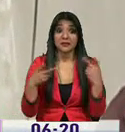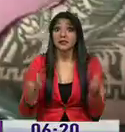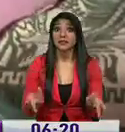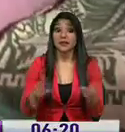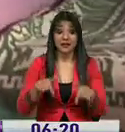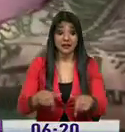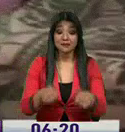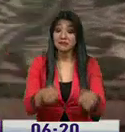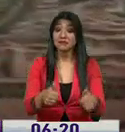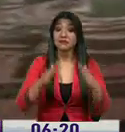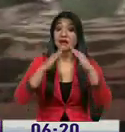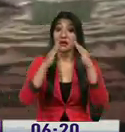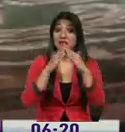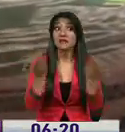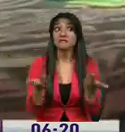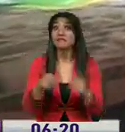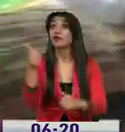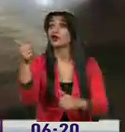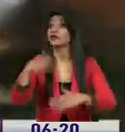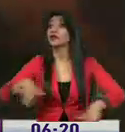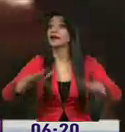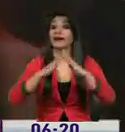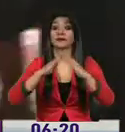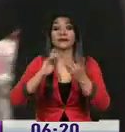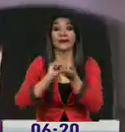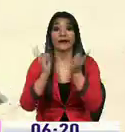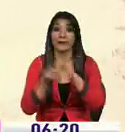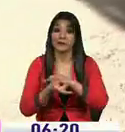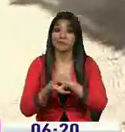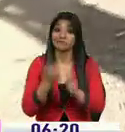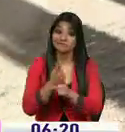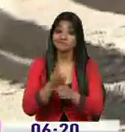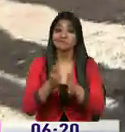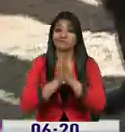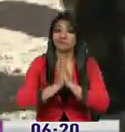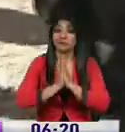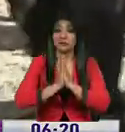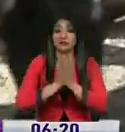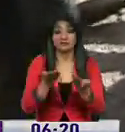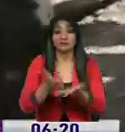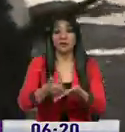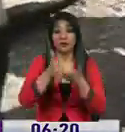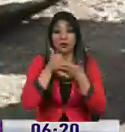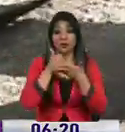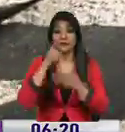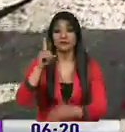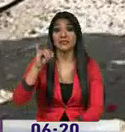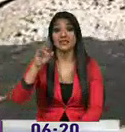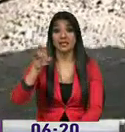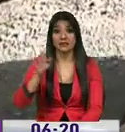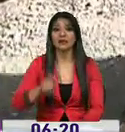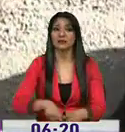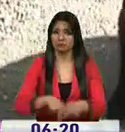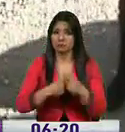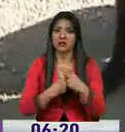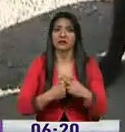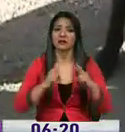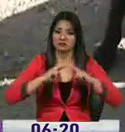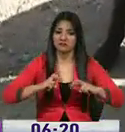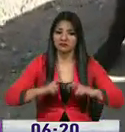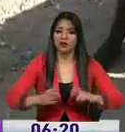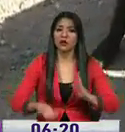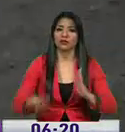irnos. Es por eso que pide a las autoridades ayuda. La Policía Nacional informó que Dinaset reabrirá el caso para